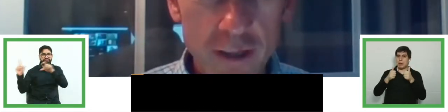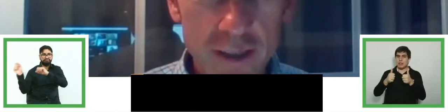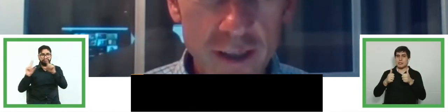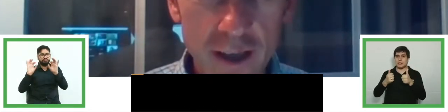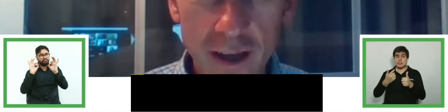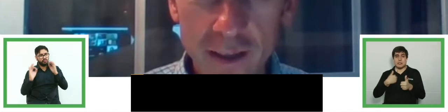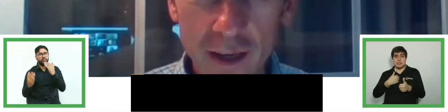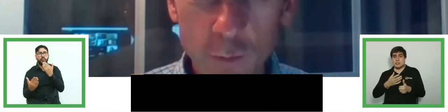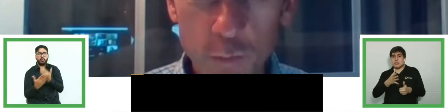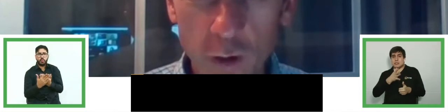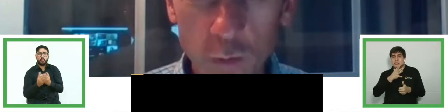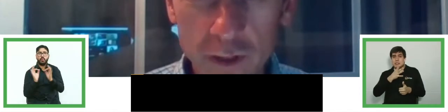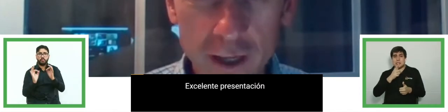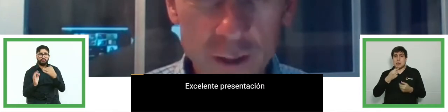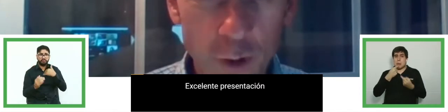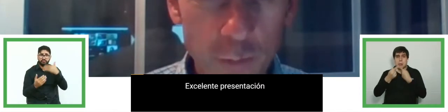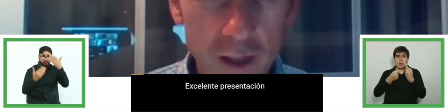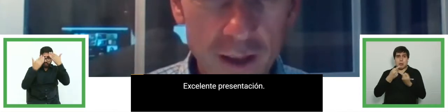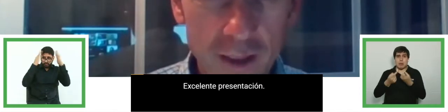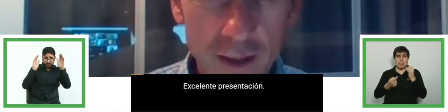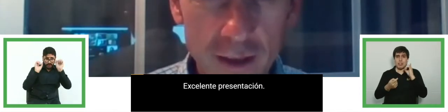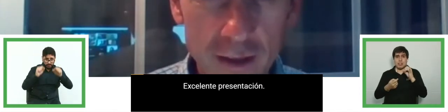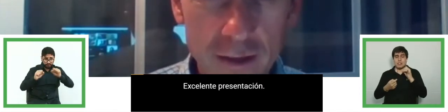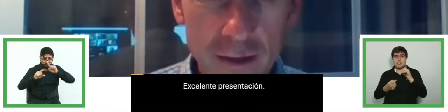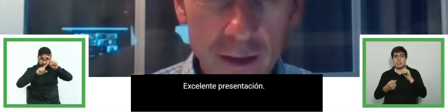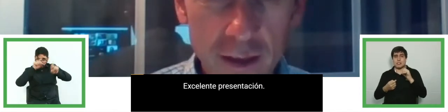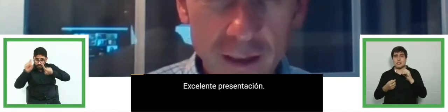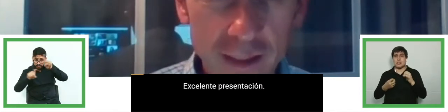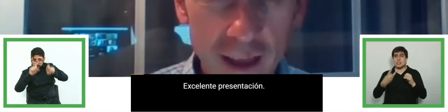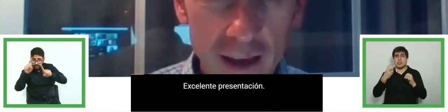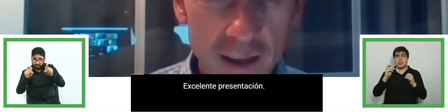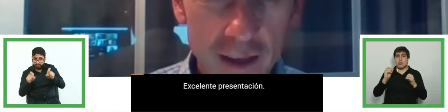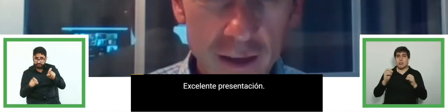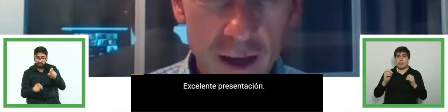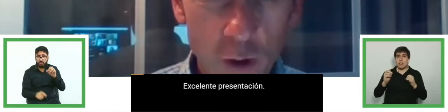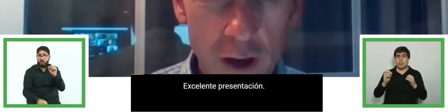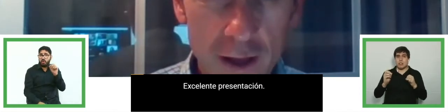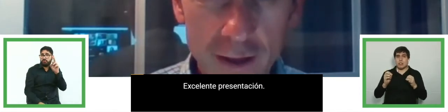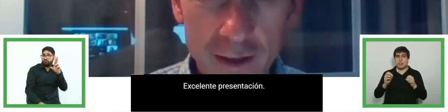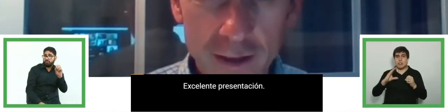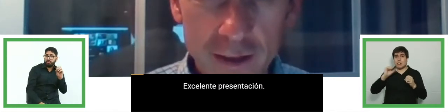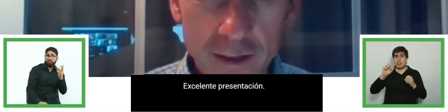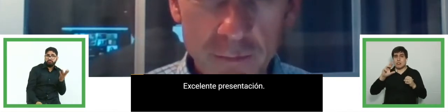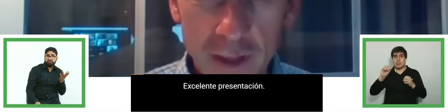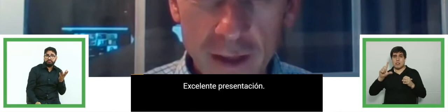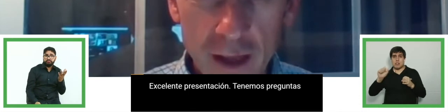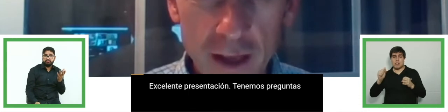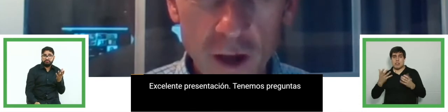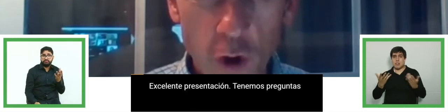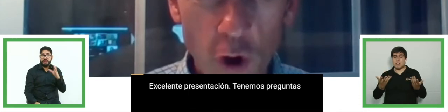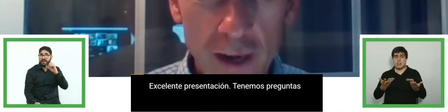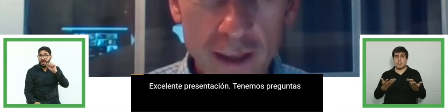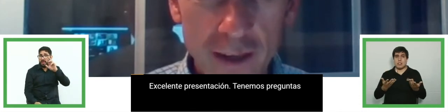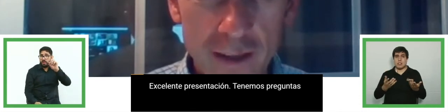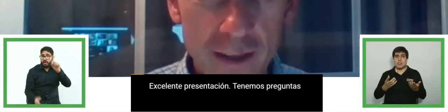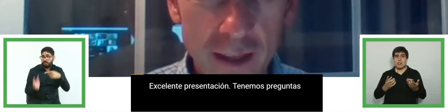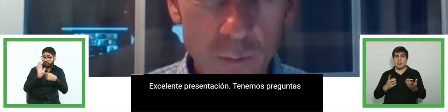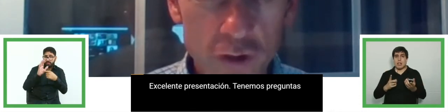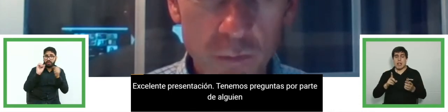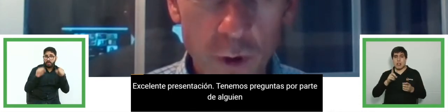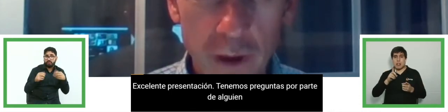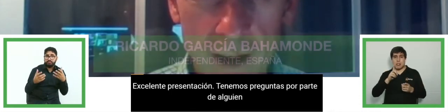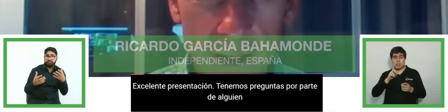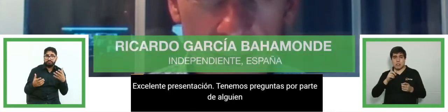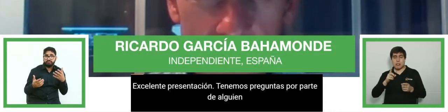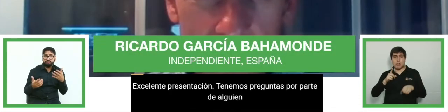Yo no sé si tenemos preguntas por parte de alguien, Carola, o alguien,